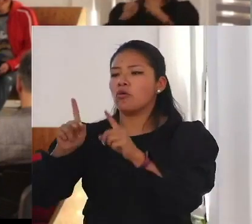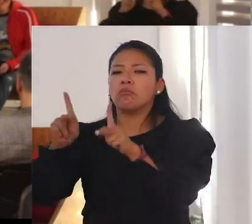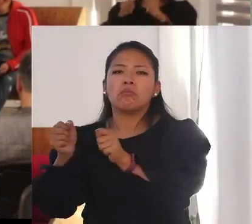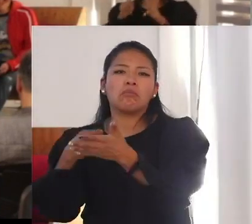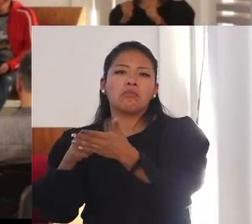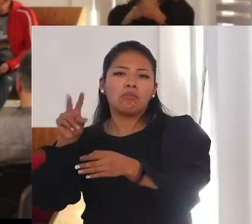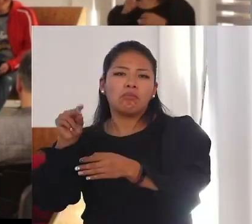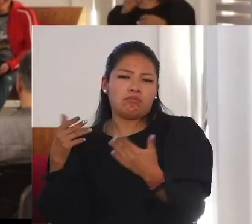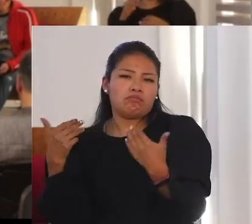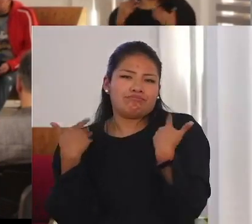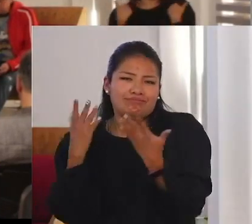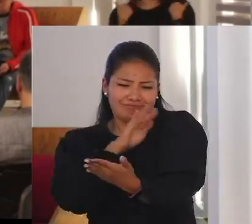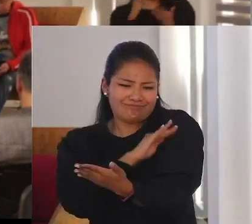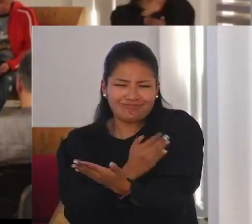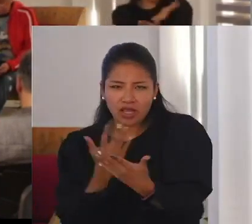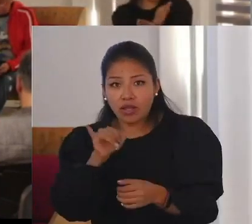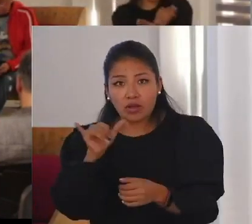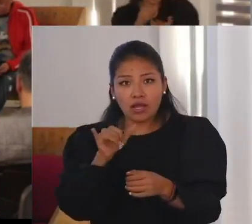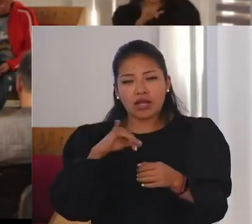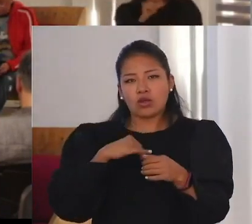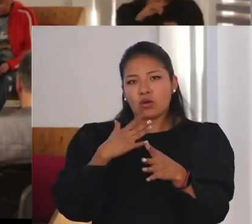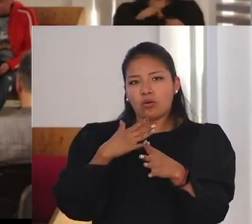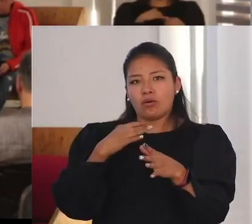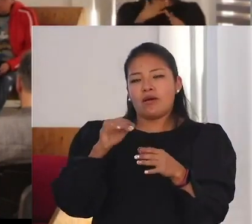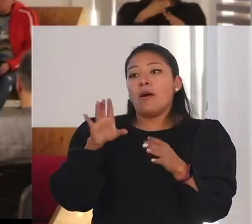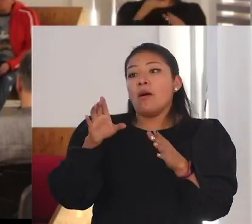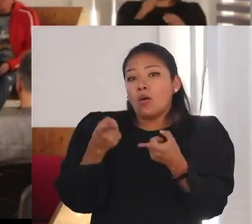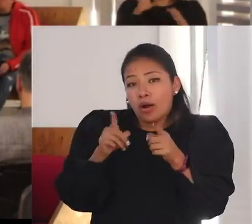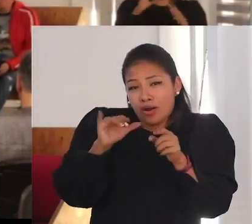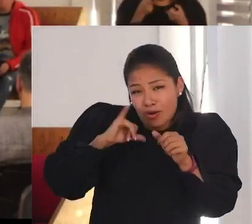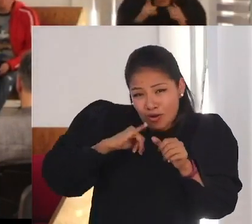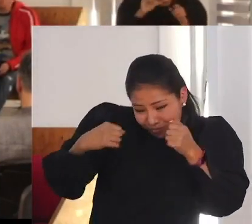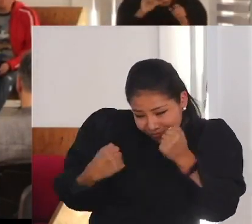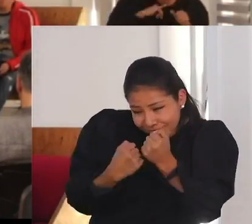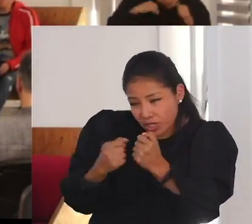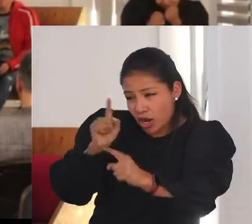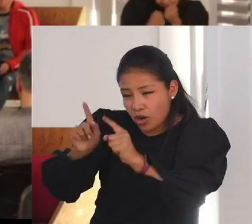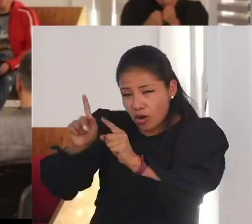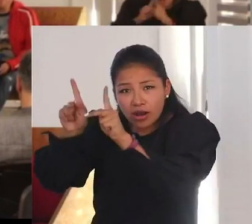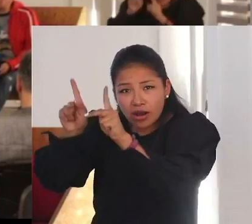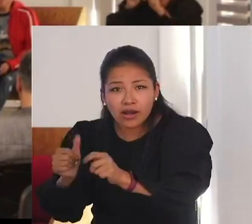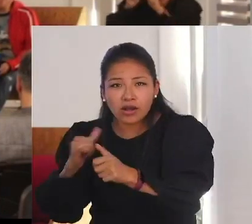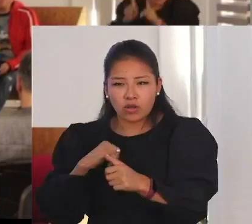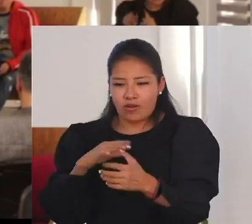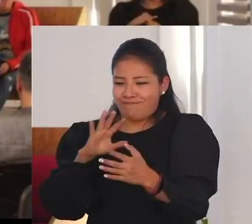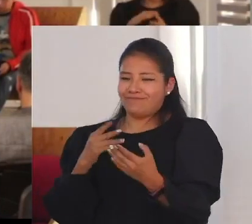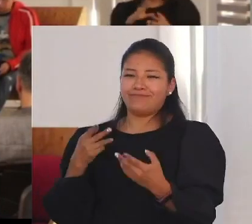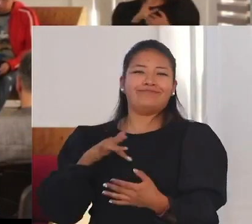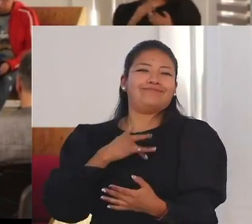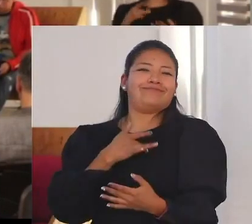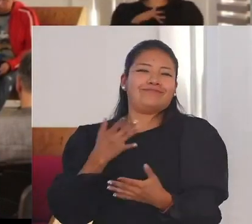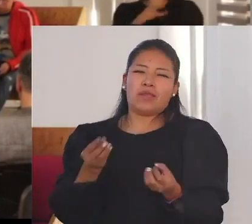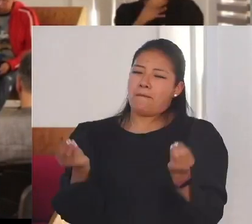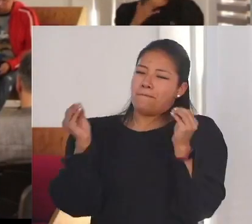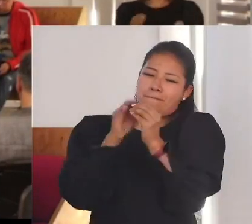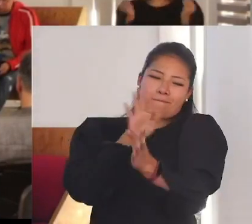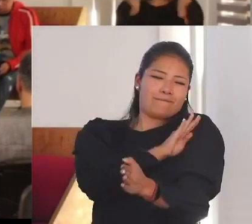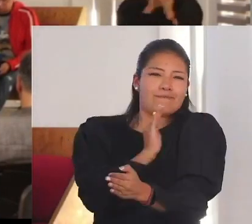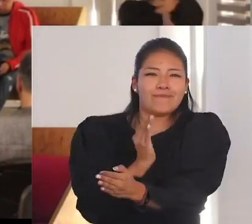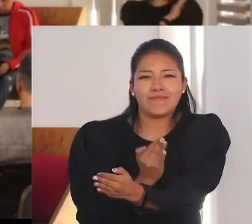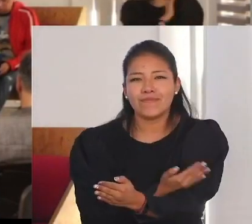así los llamo No yo me siento más empoderada me siento más fuerte Me siento poderosa al lado de ellos no porque